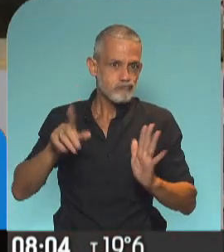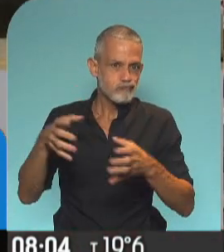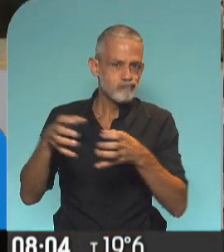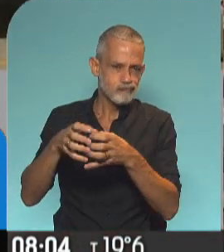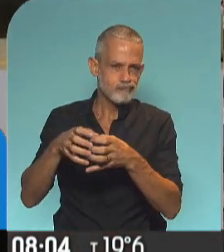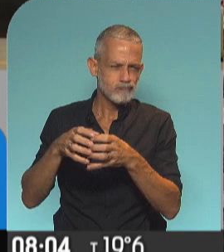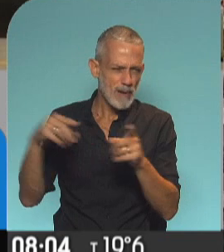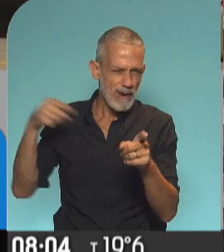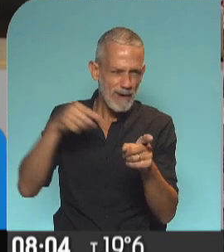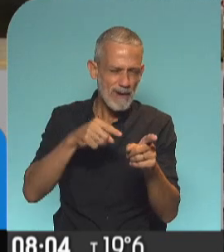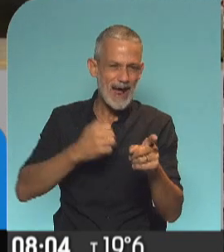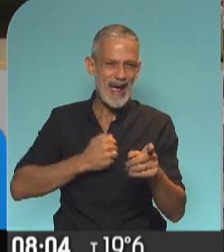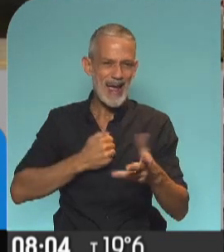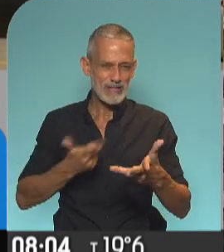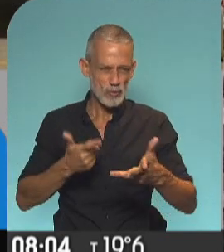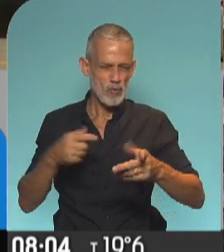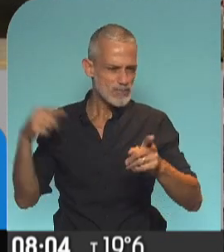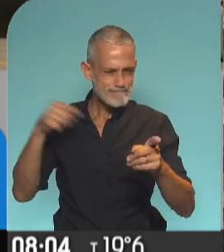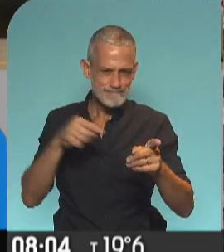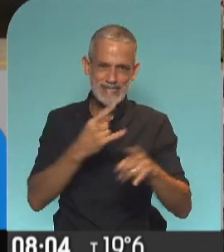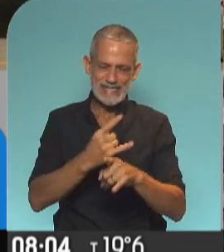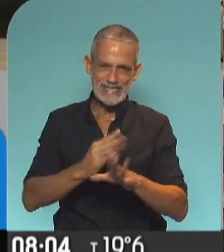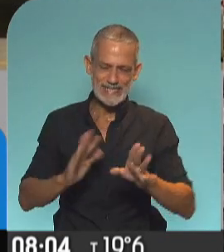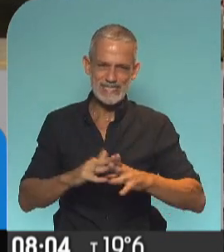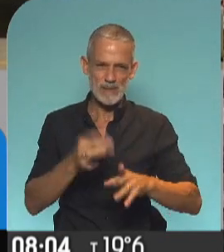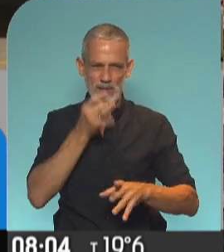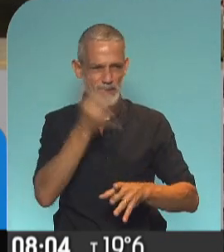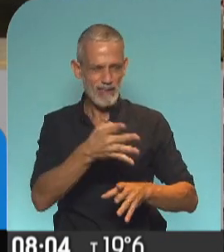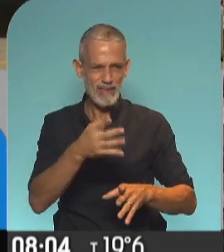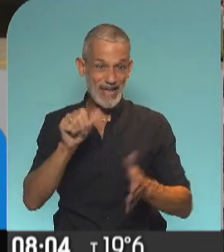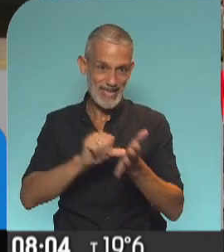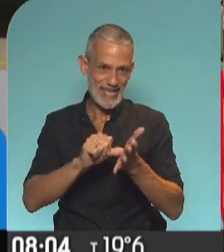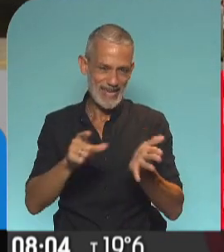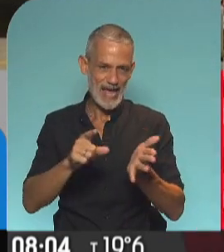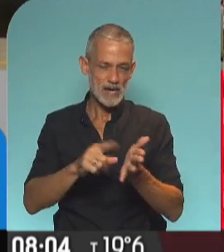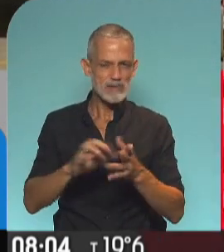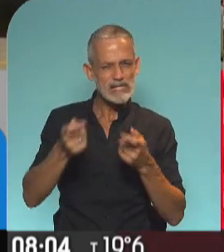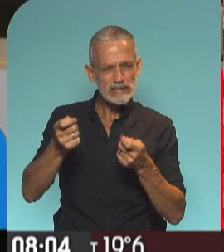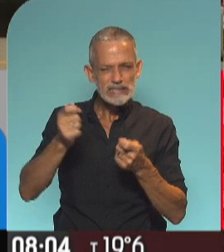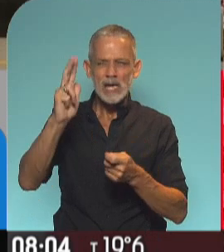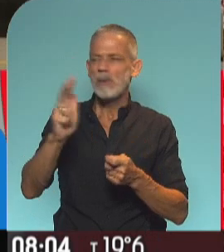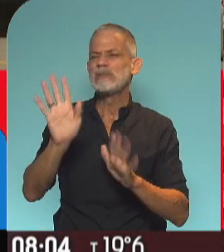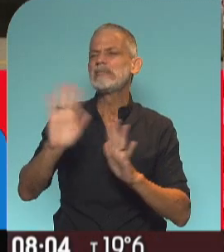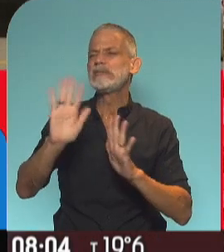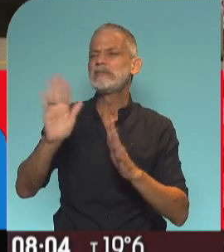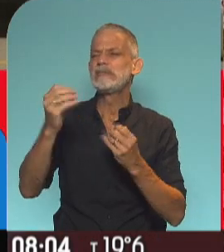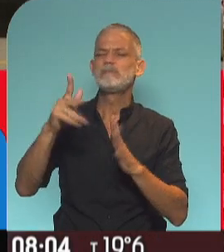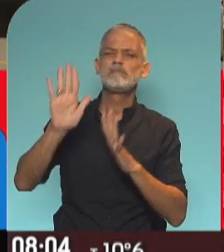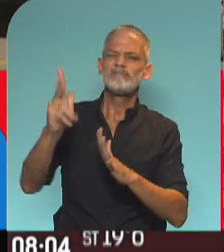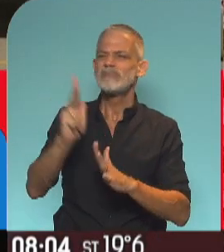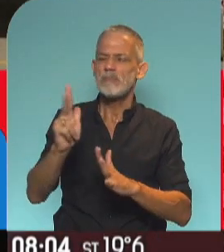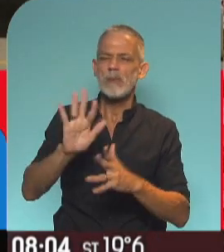de la persecución de cristianos, justamente en Irak. Se lo quiso convencer al Papa de que no viaje. Se los